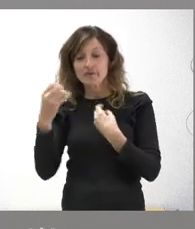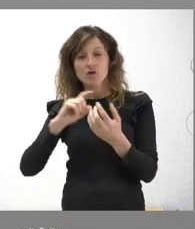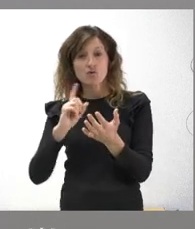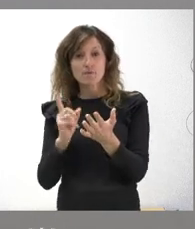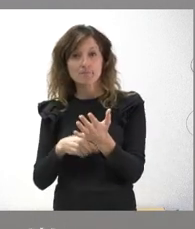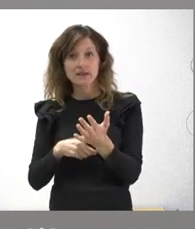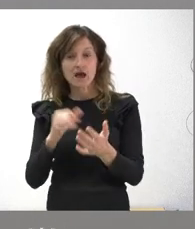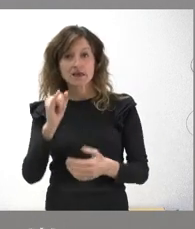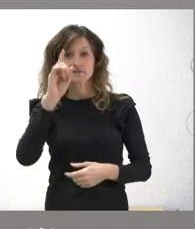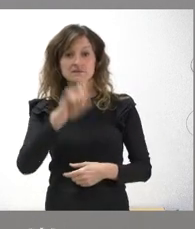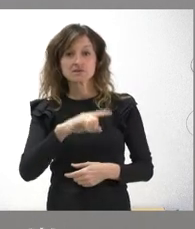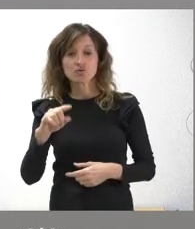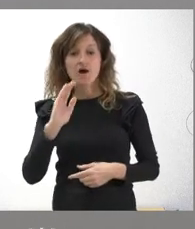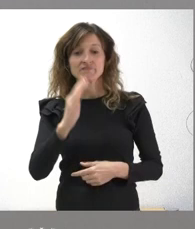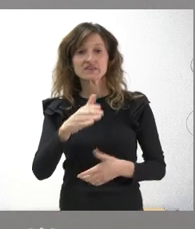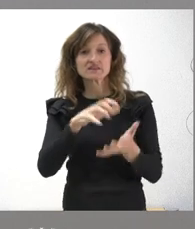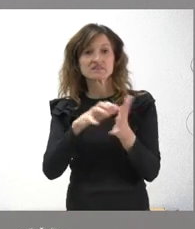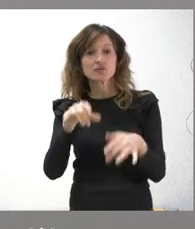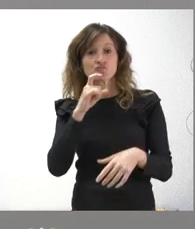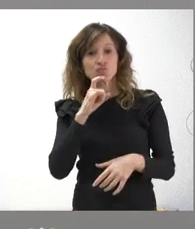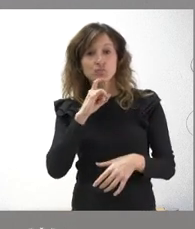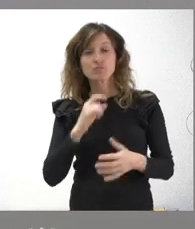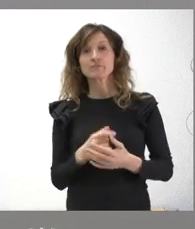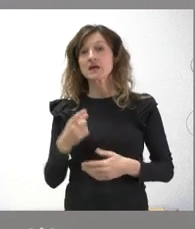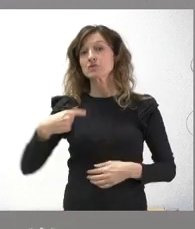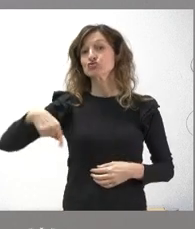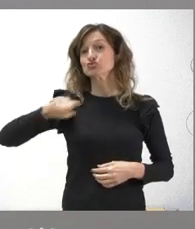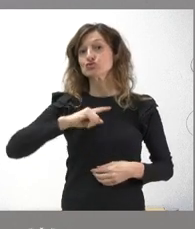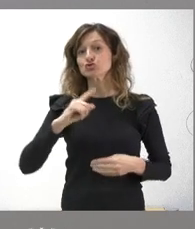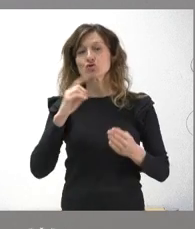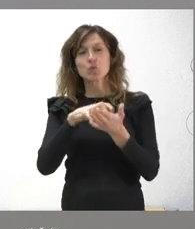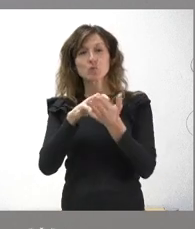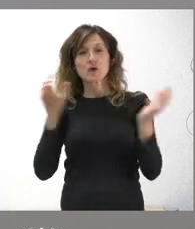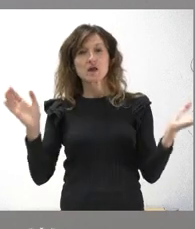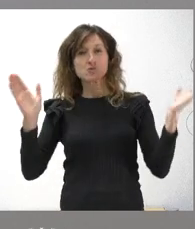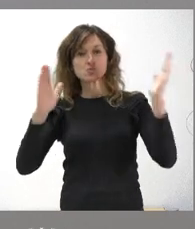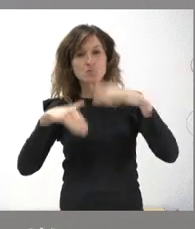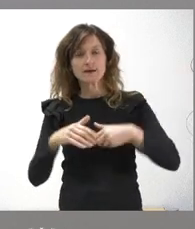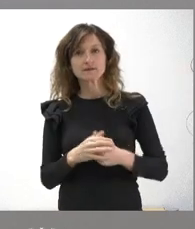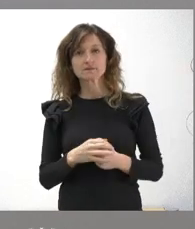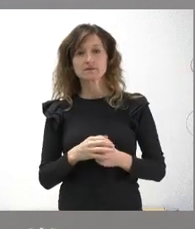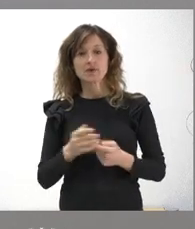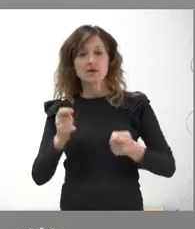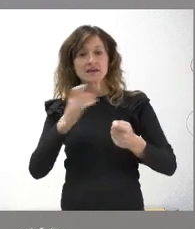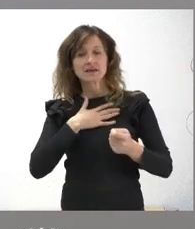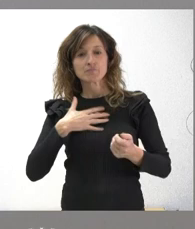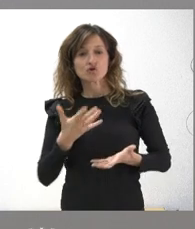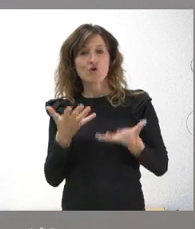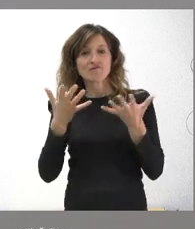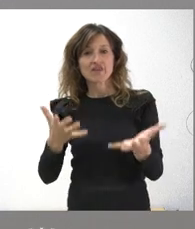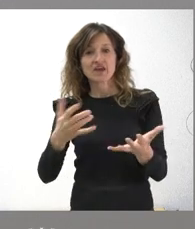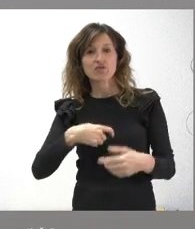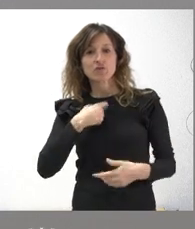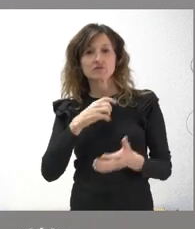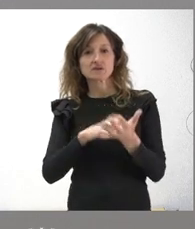qué supone esto para Castilla y león y nosotros que no quea ninguna duda es es la tranquilidad que le ofrecemos a la gente de